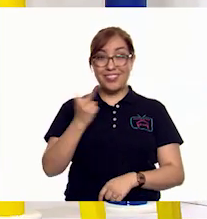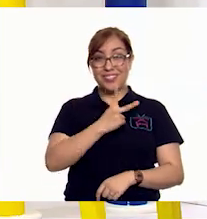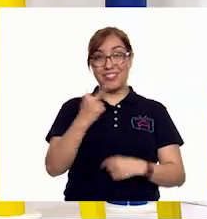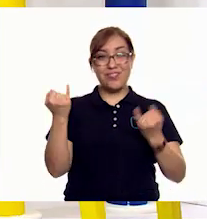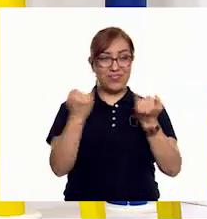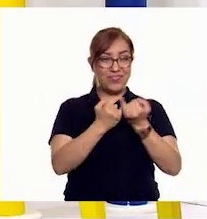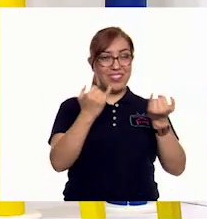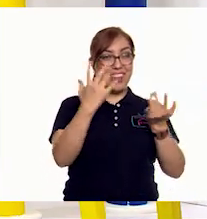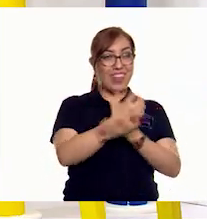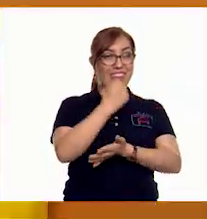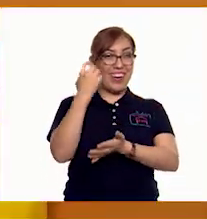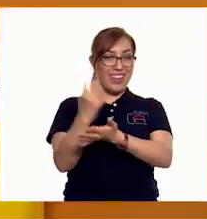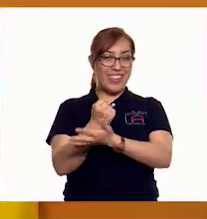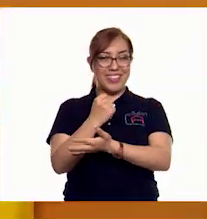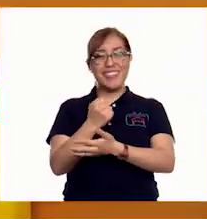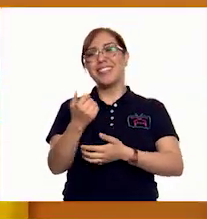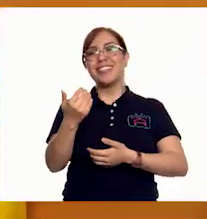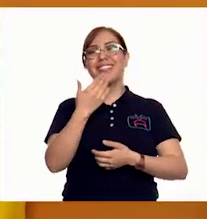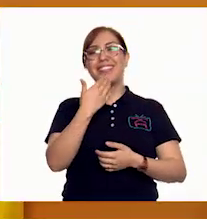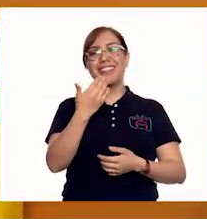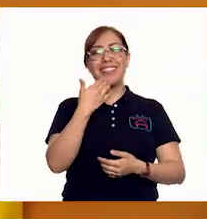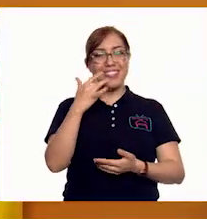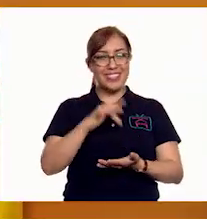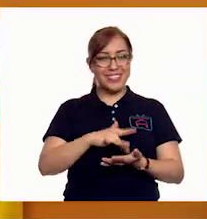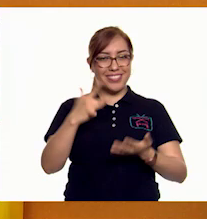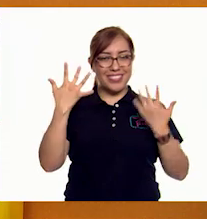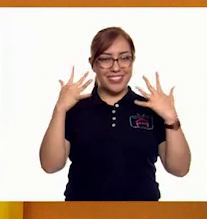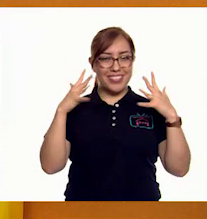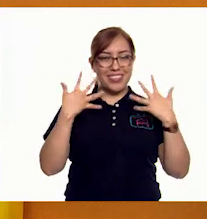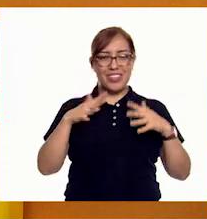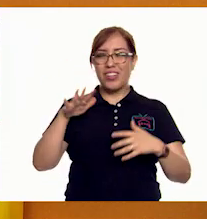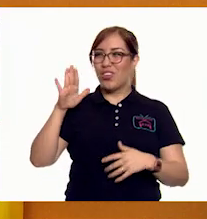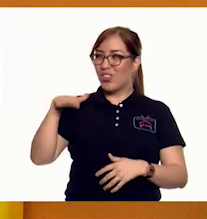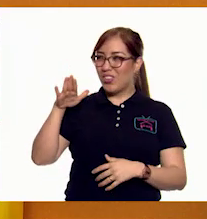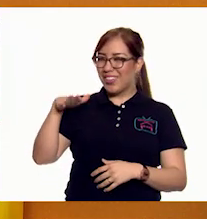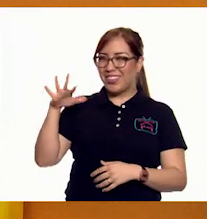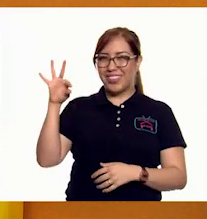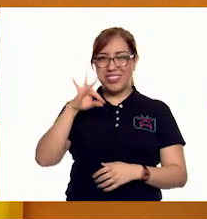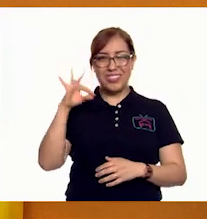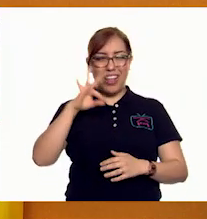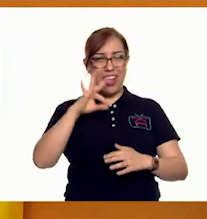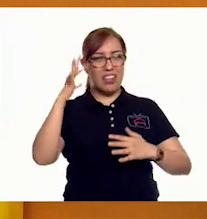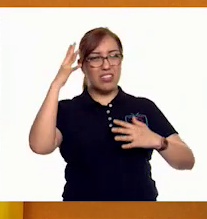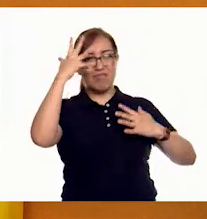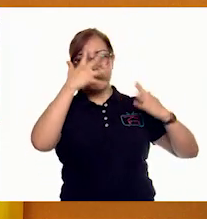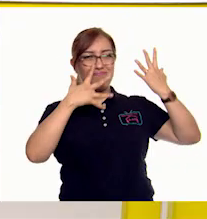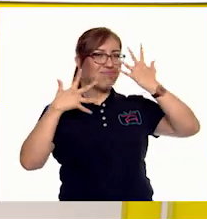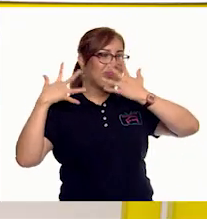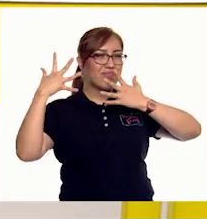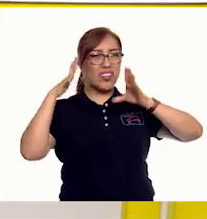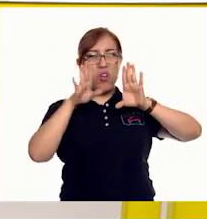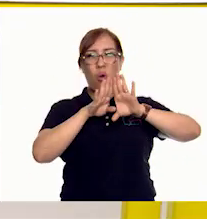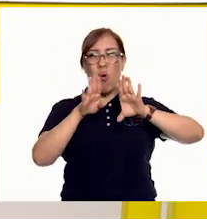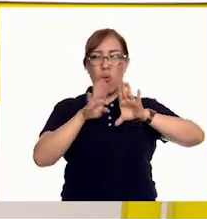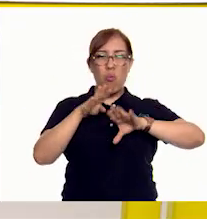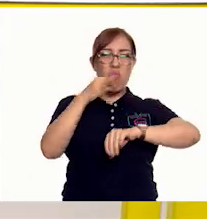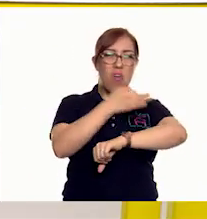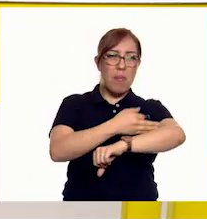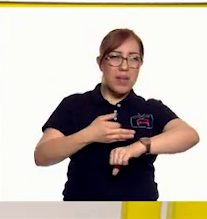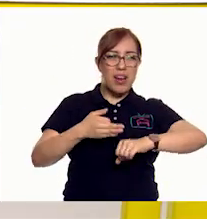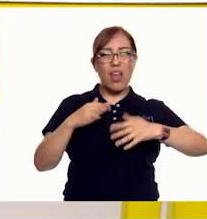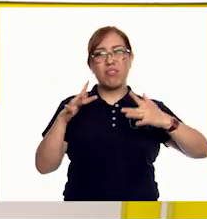Hicimos lotería las dos. ¡Bravo! Muy bien, Pilar. Oye, es un poco confuso pensar cuáles son las líneas directas de nuestra